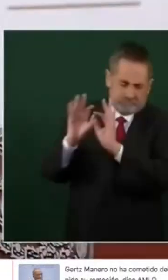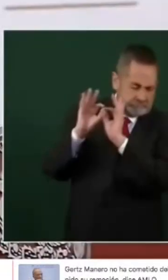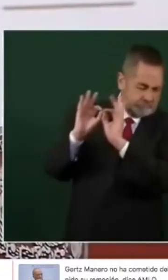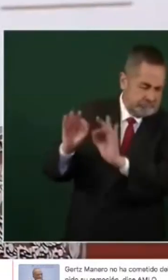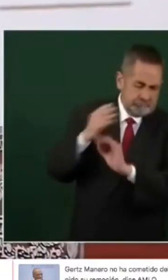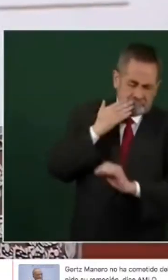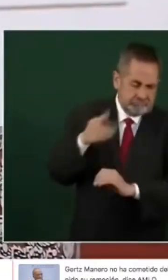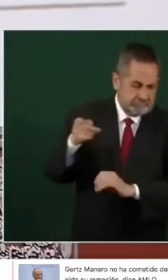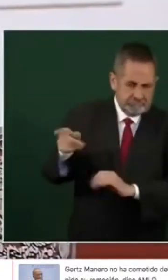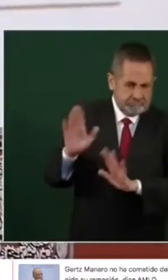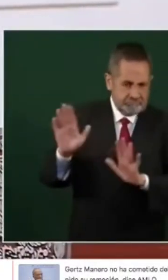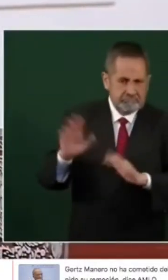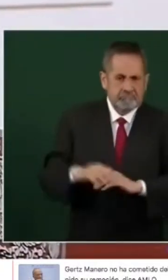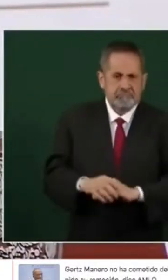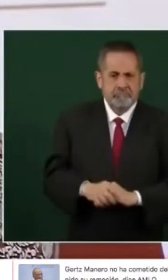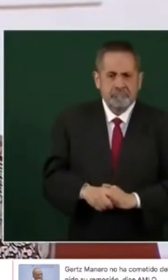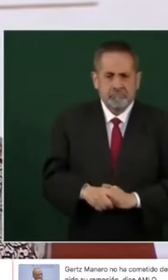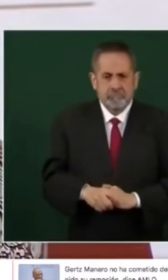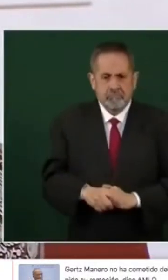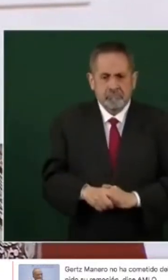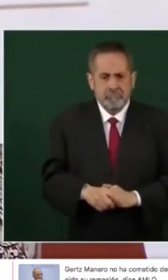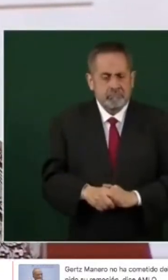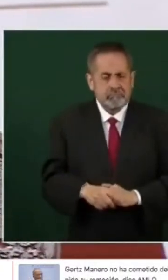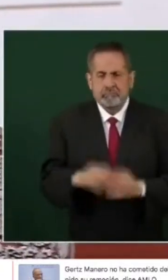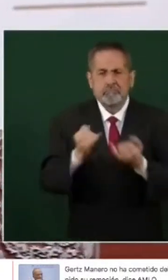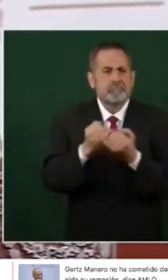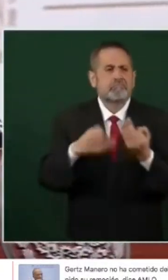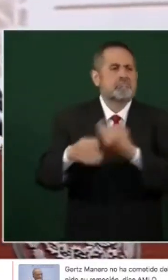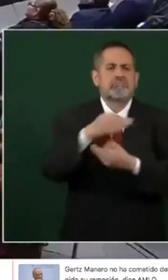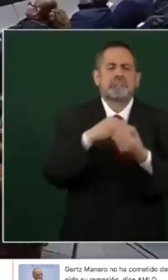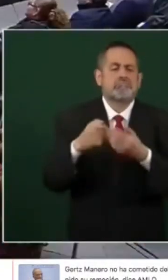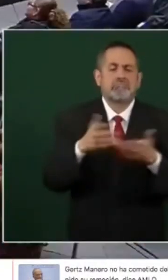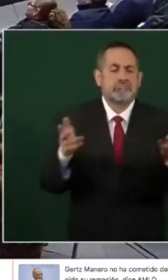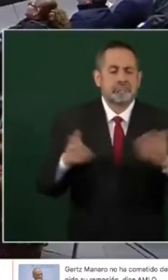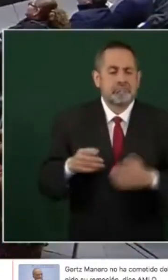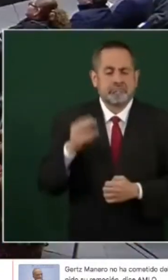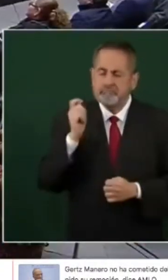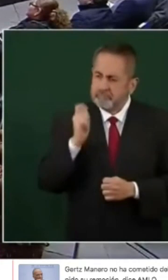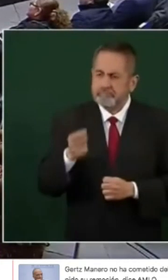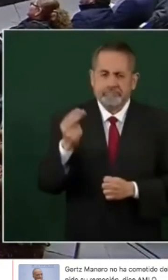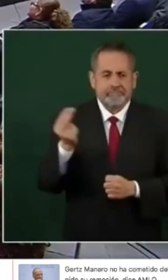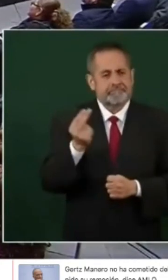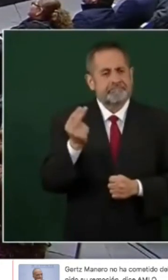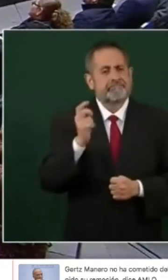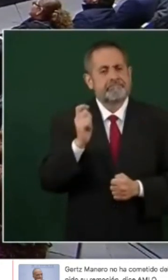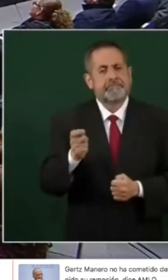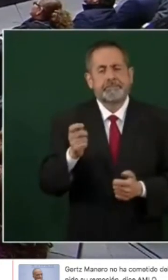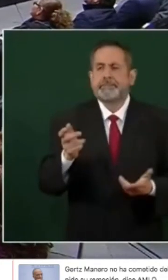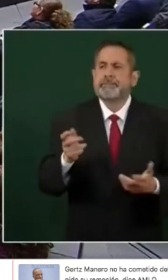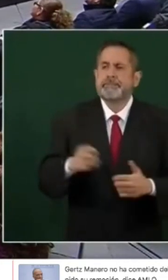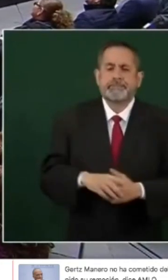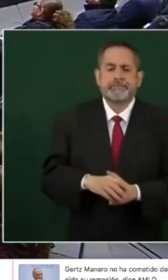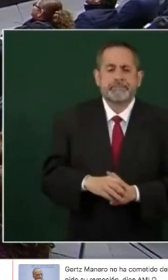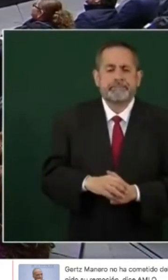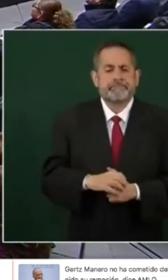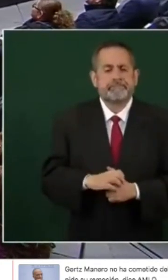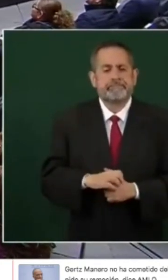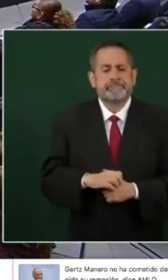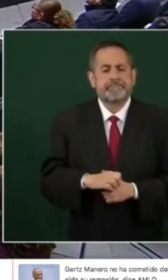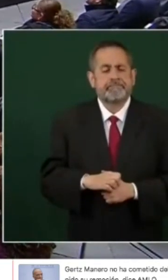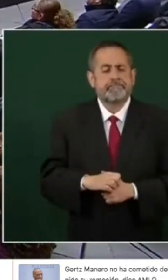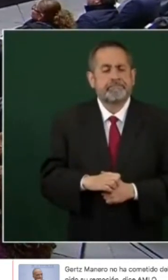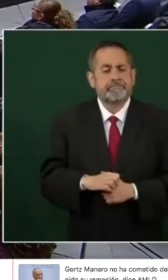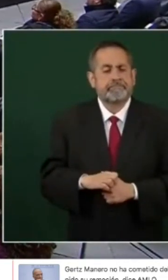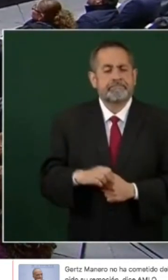está haciendo su trabajo como todos. Pero como todos necesitamos a veces de alguna reparación, pero no especificó si